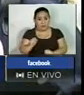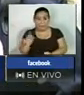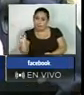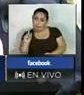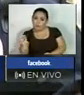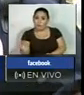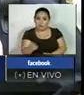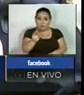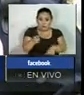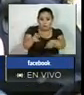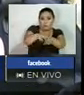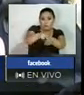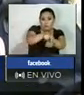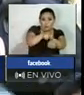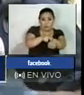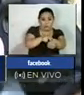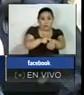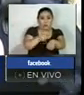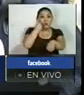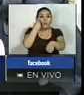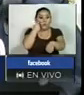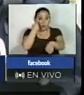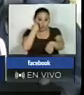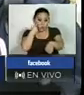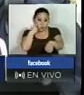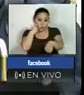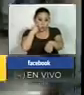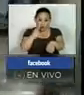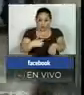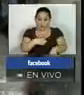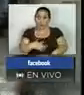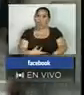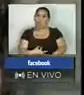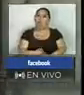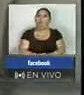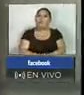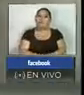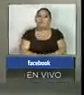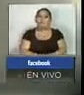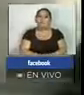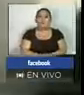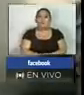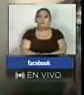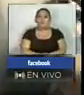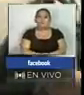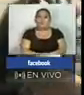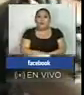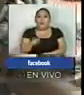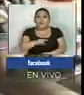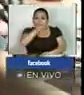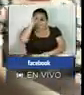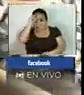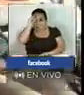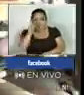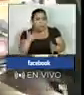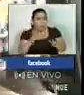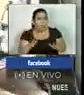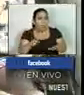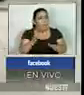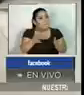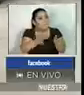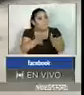las unidades con sus medidas, con su respectiva identificación. El servicio se está brindando de manera